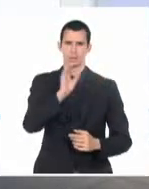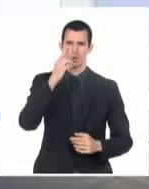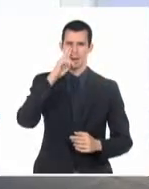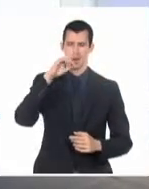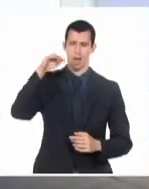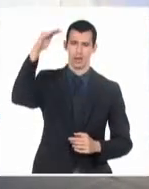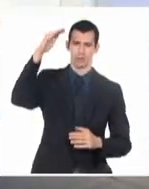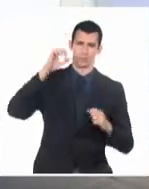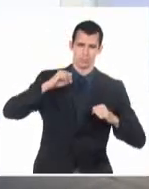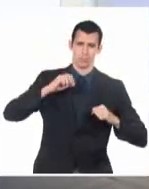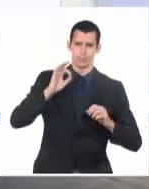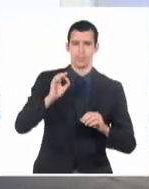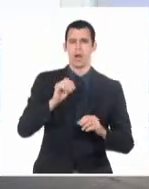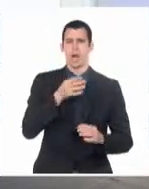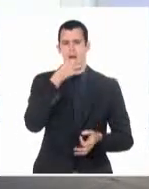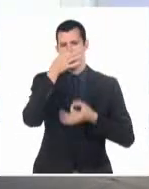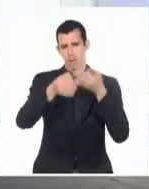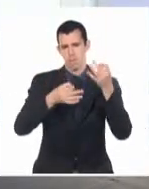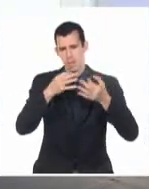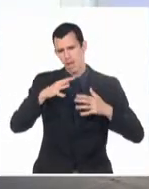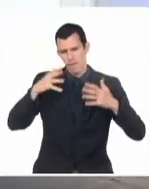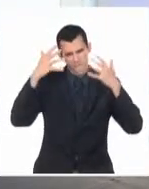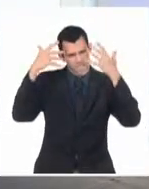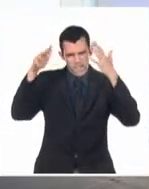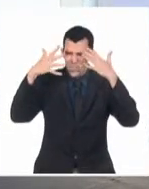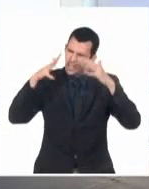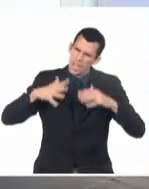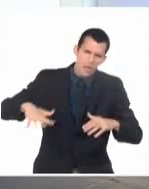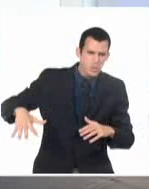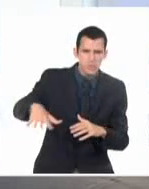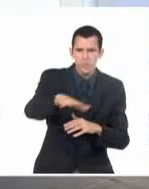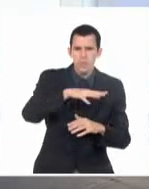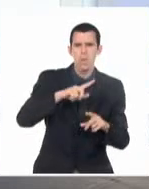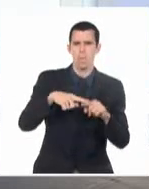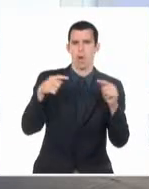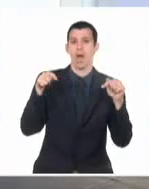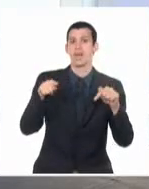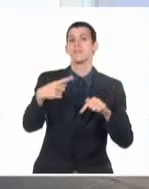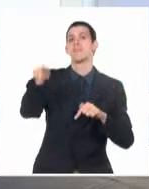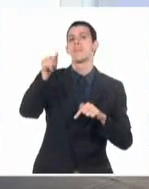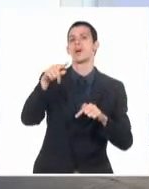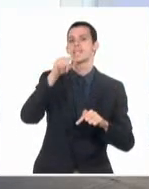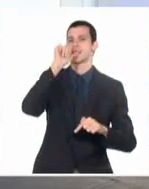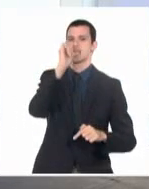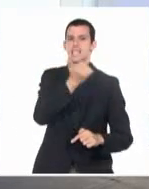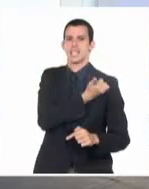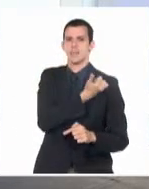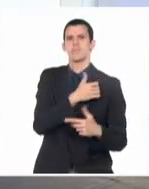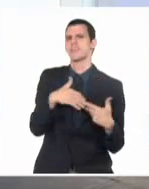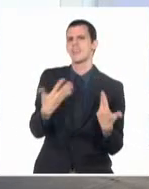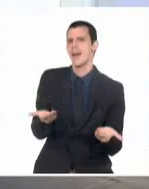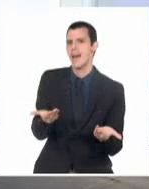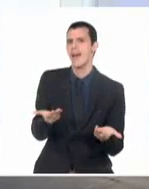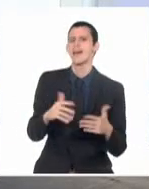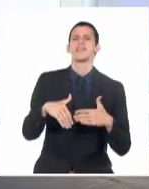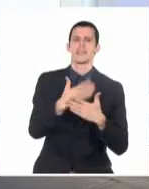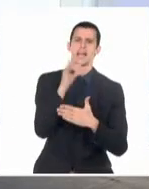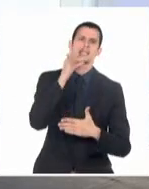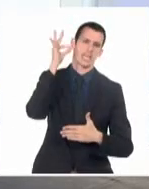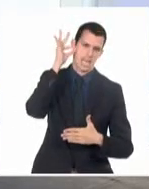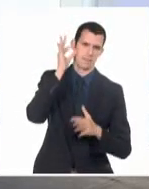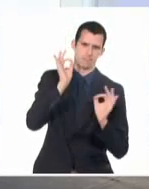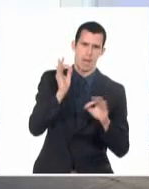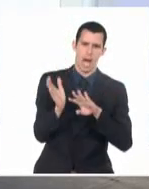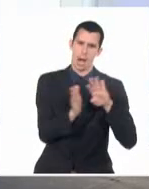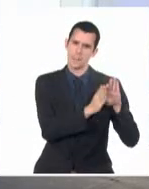quienes ejercen la locución a propósito de este primero de diciembre. En el Día del Locutor, muchas felicidades a todos los